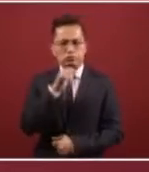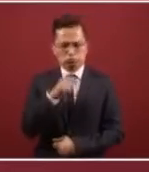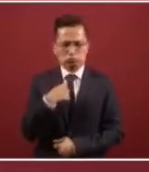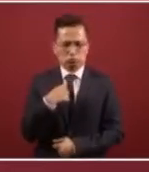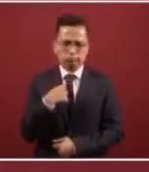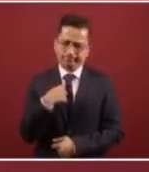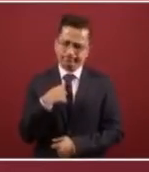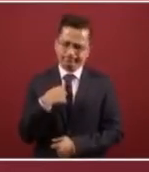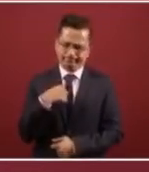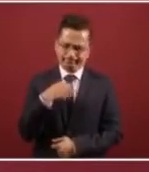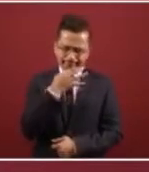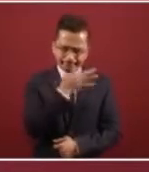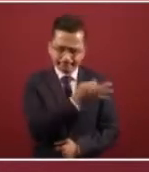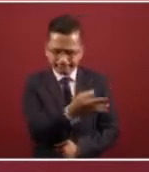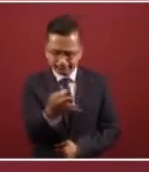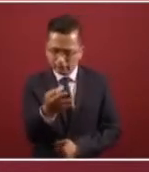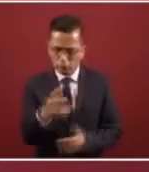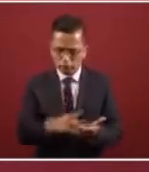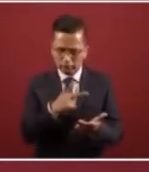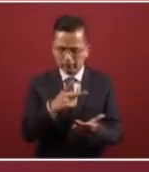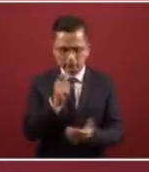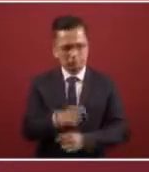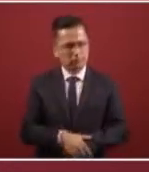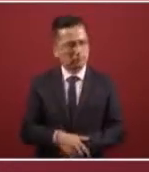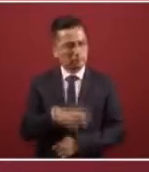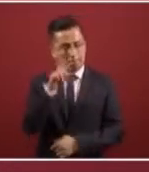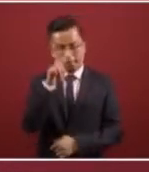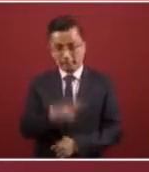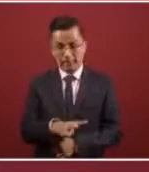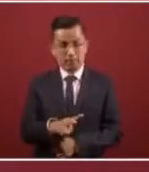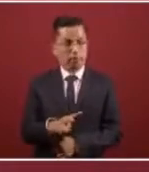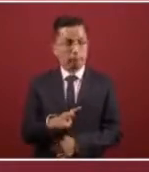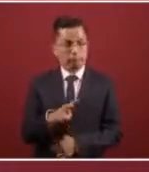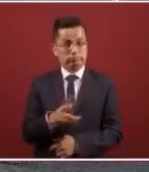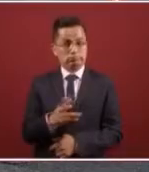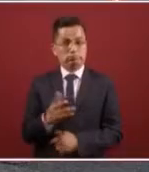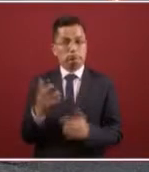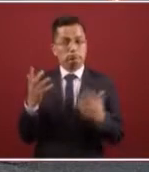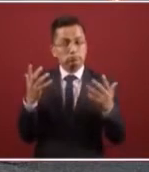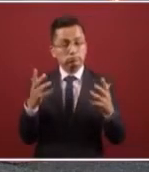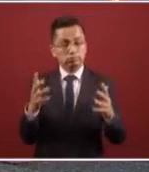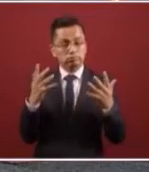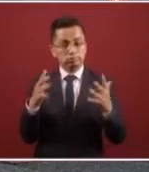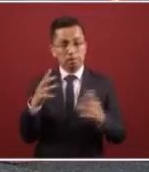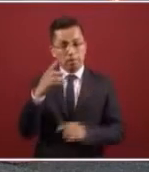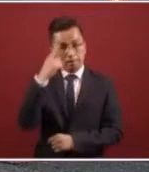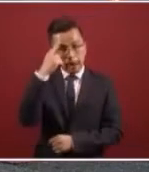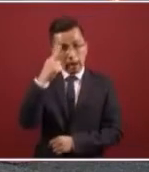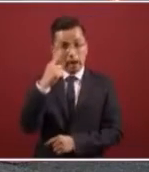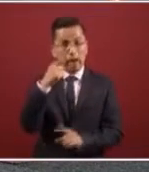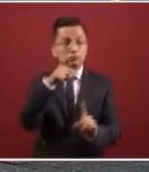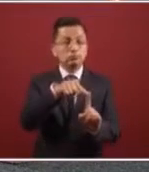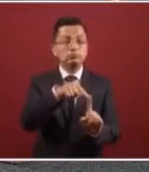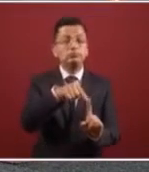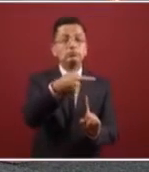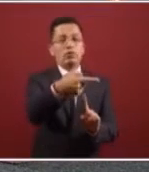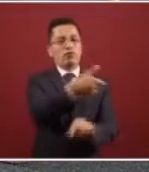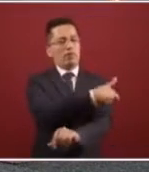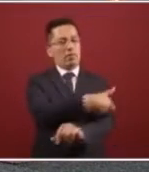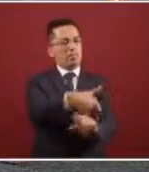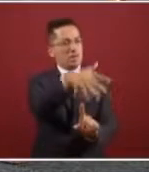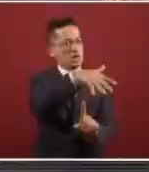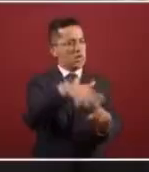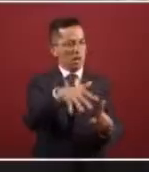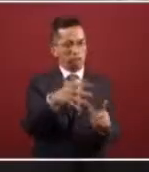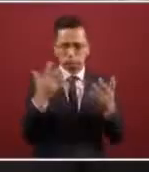reitero, un aplauso muy fuerte a sus familias por todo lo que